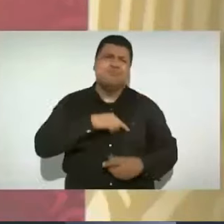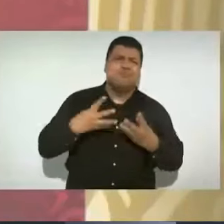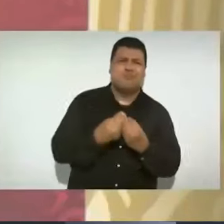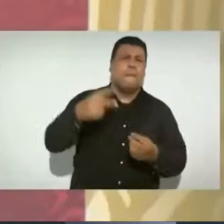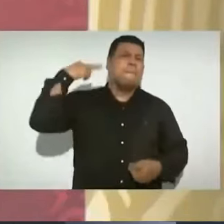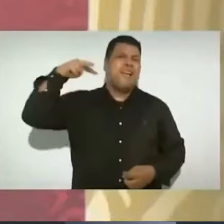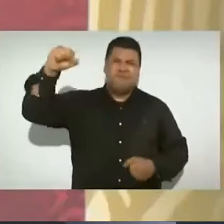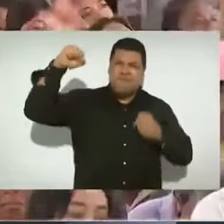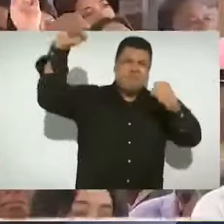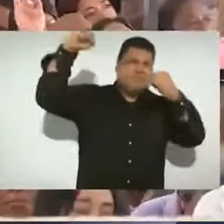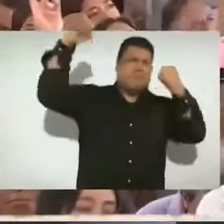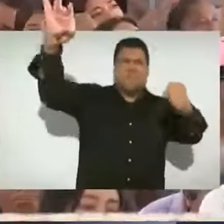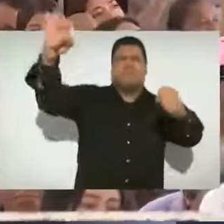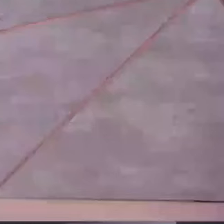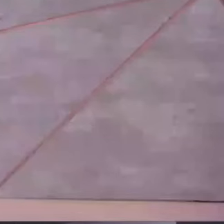viva Veracruz!